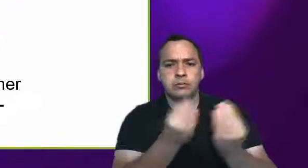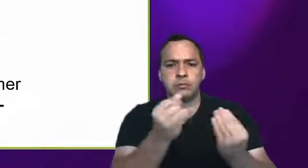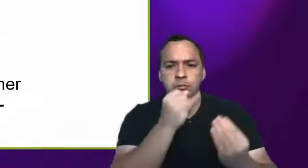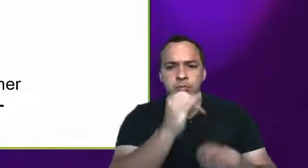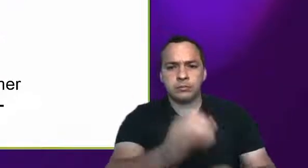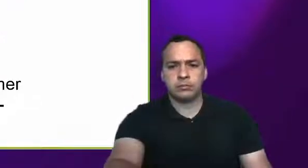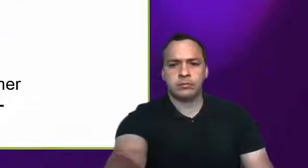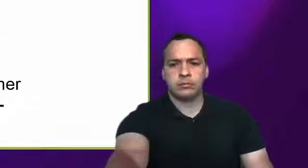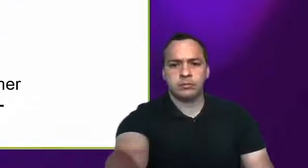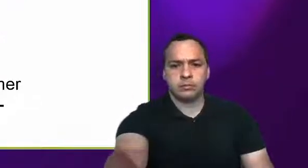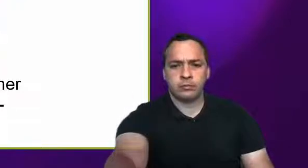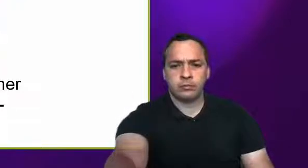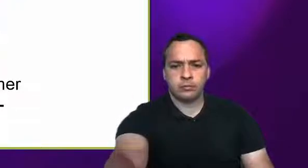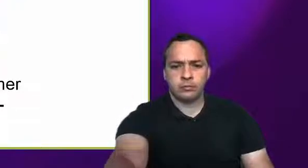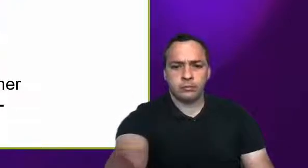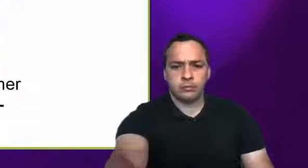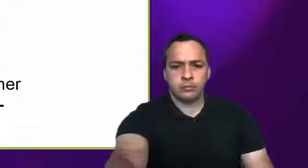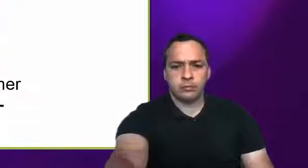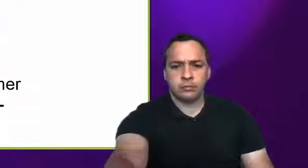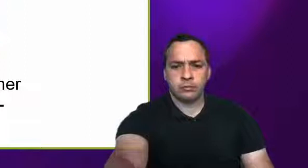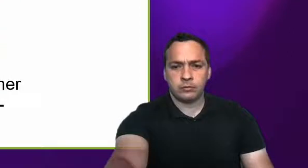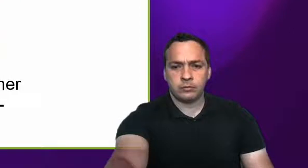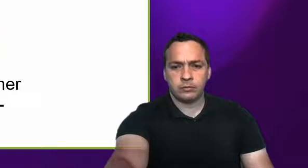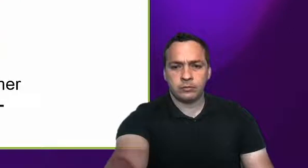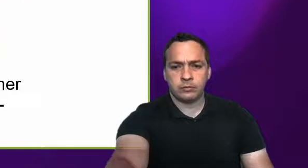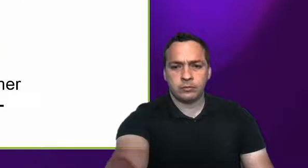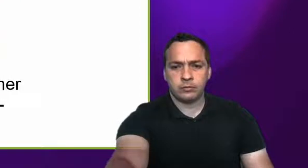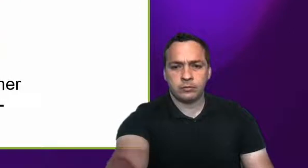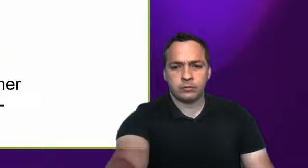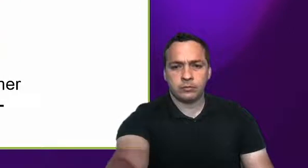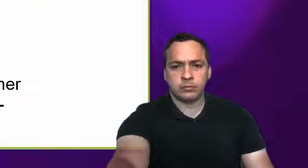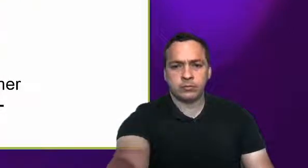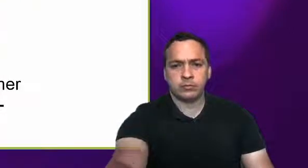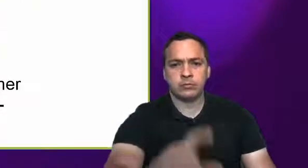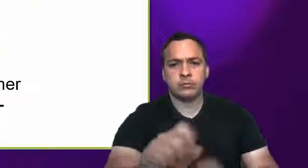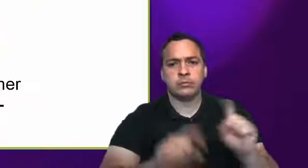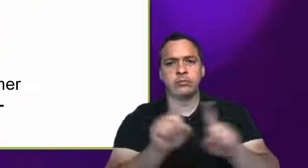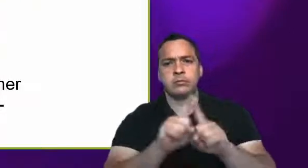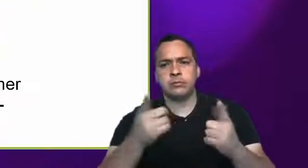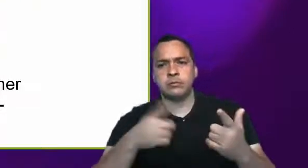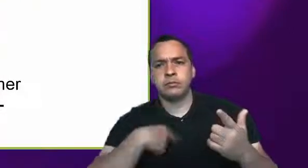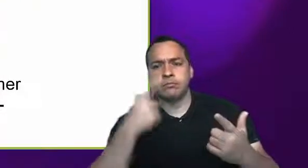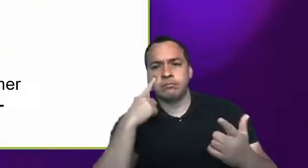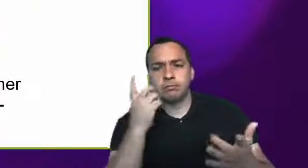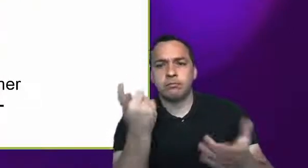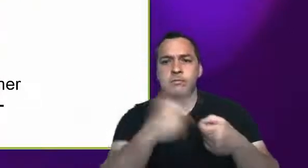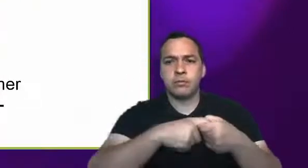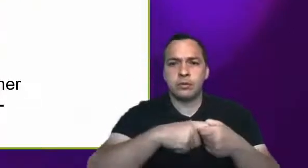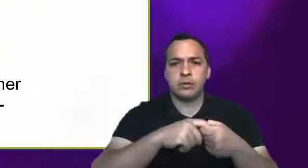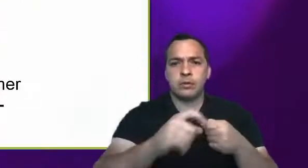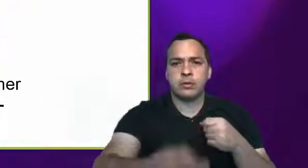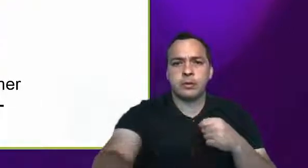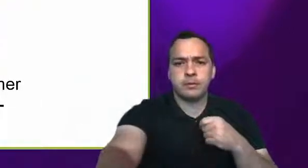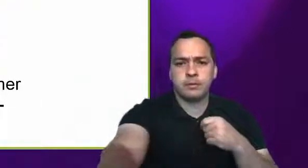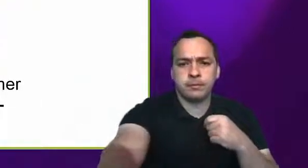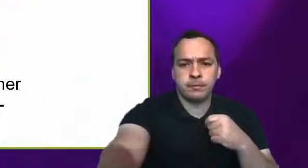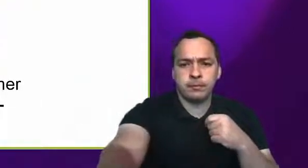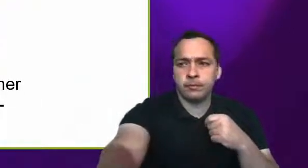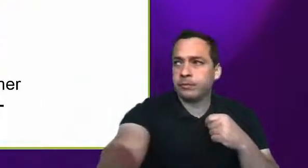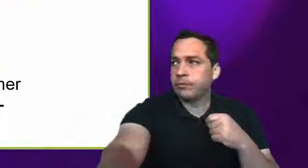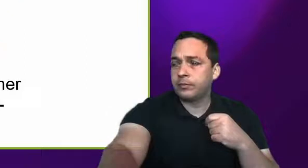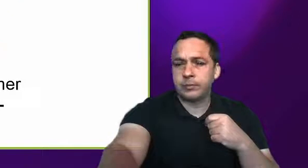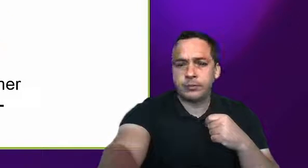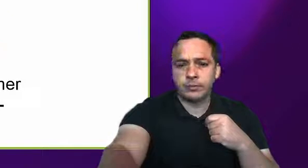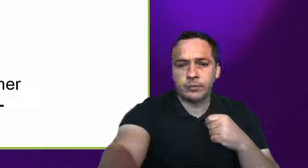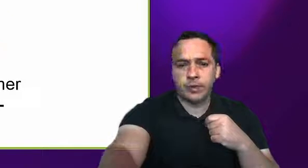donde pacientes, digamos, grupos controles de estos trabajos, vemos que en realidad la sobrevida es bastante similar para